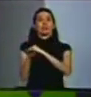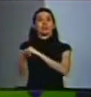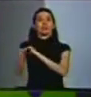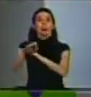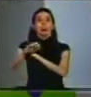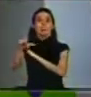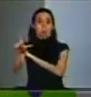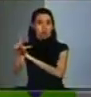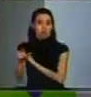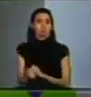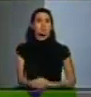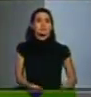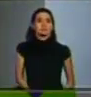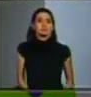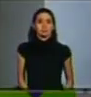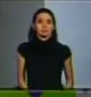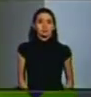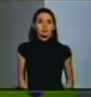ingresar a un mall.